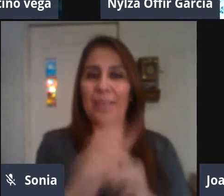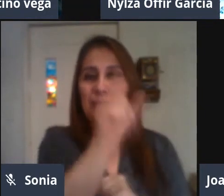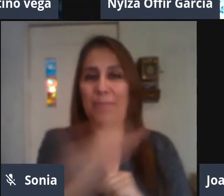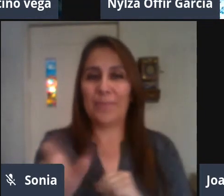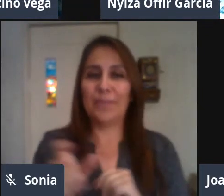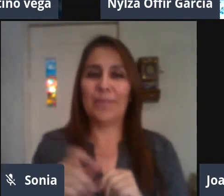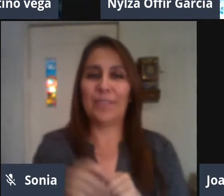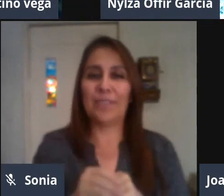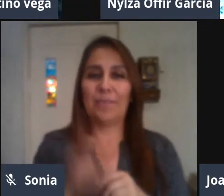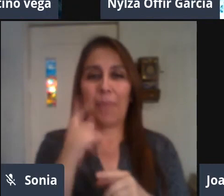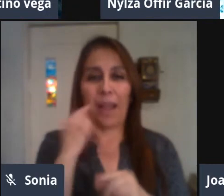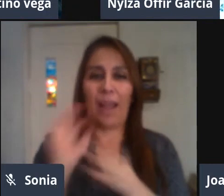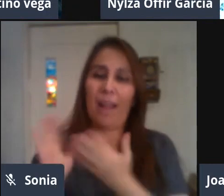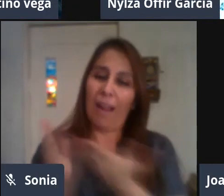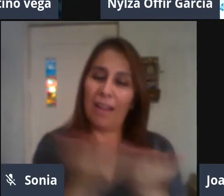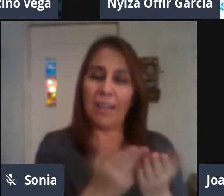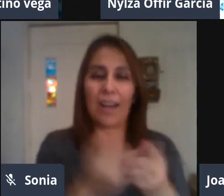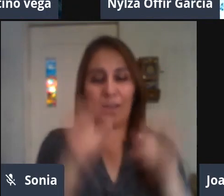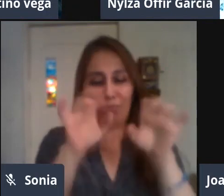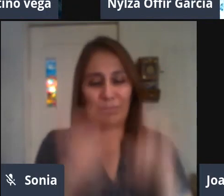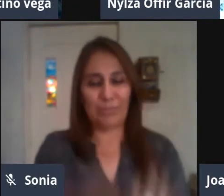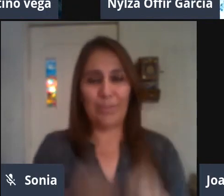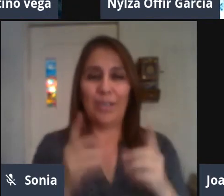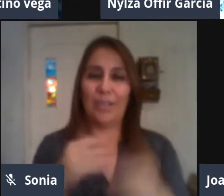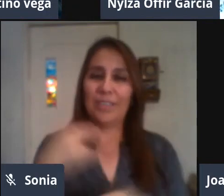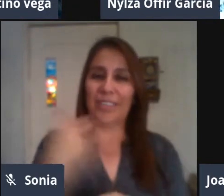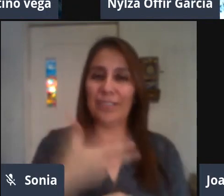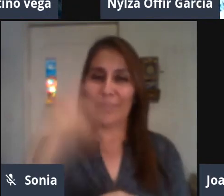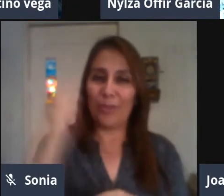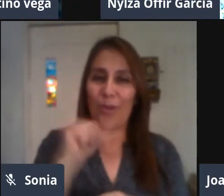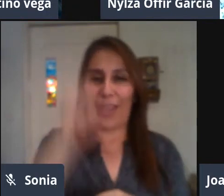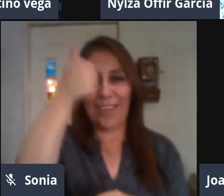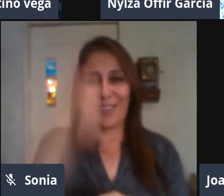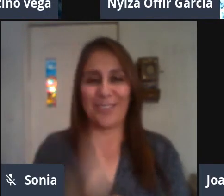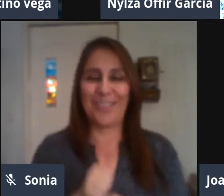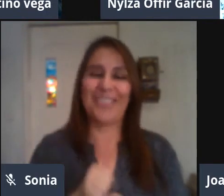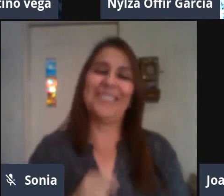empezar a escribir una historia de soñar con